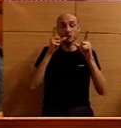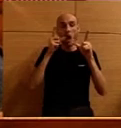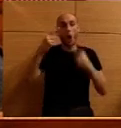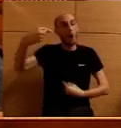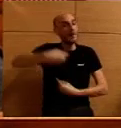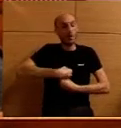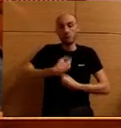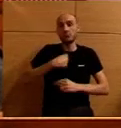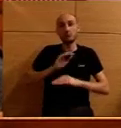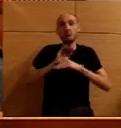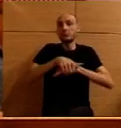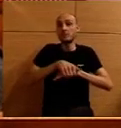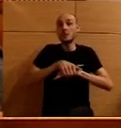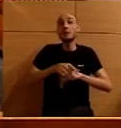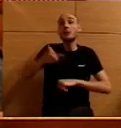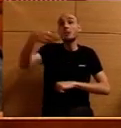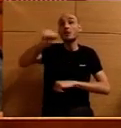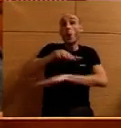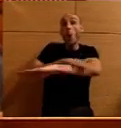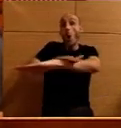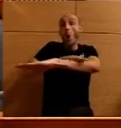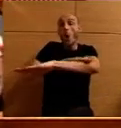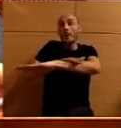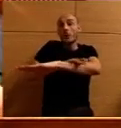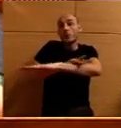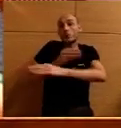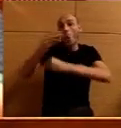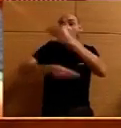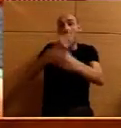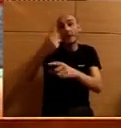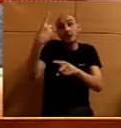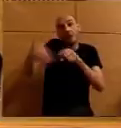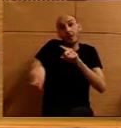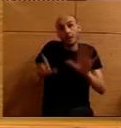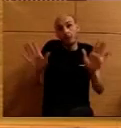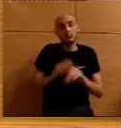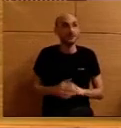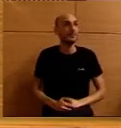gobiernen, pues harán lo que ustedes consideren, evidentemente. Gracias.